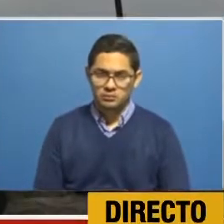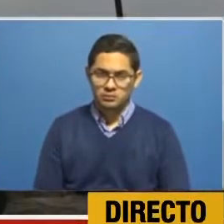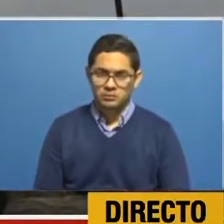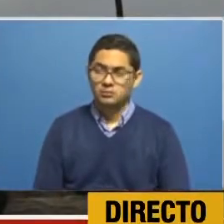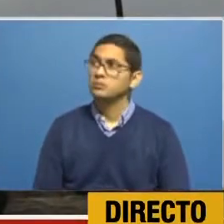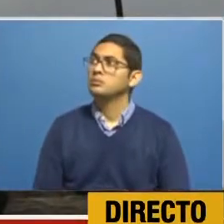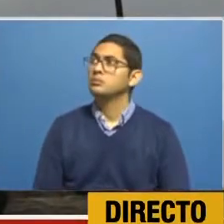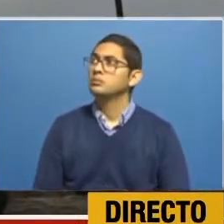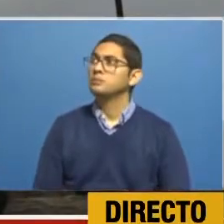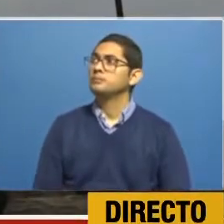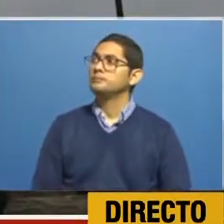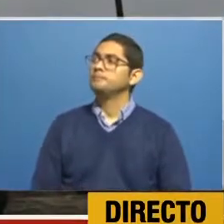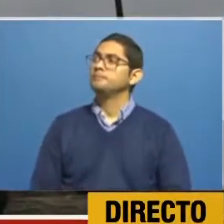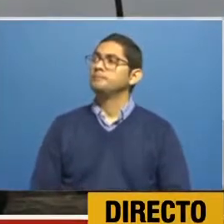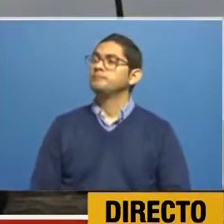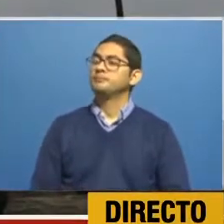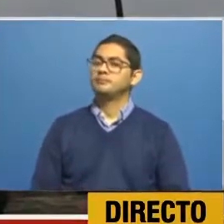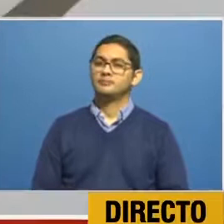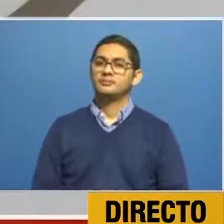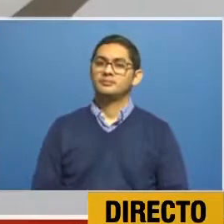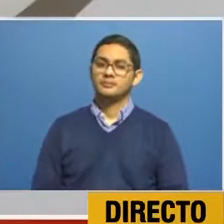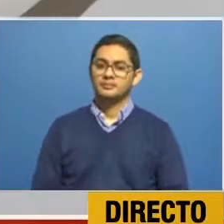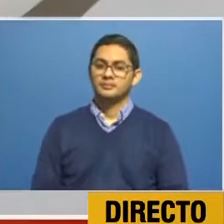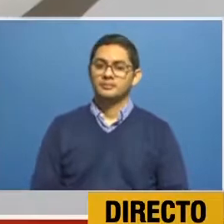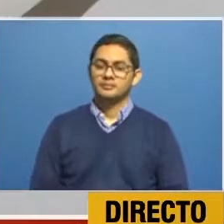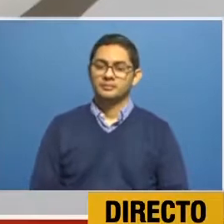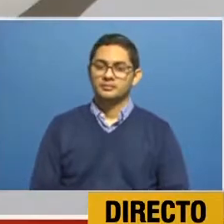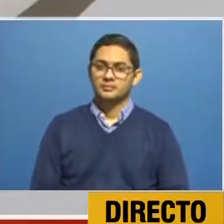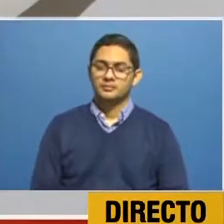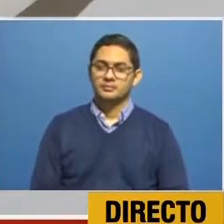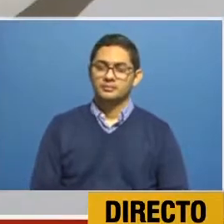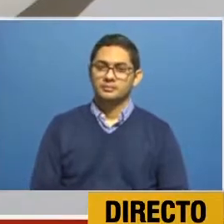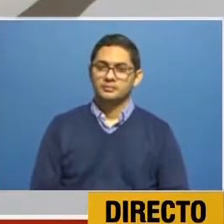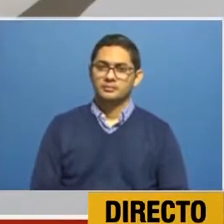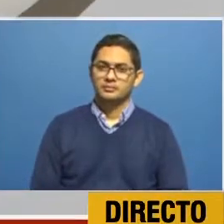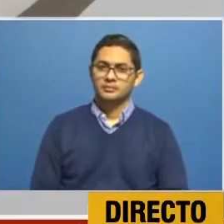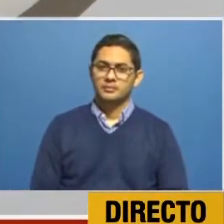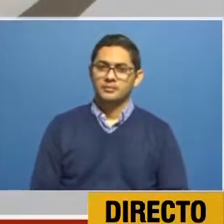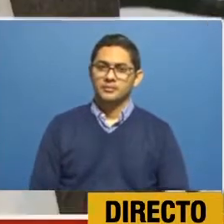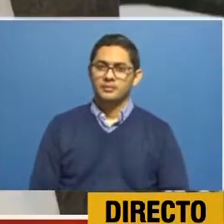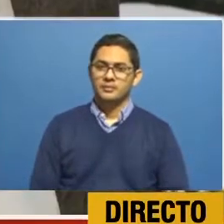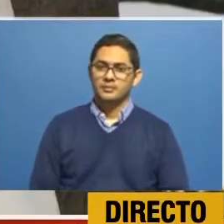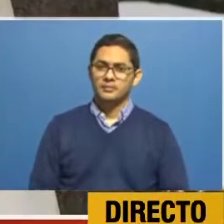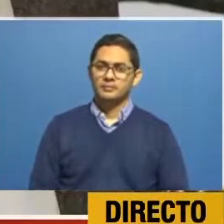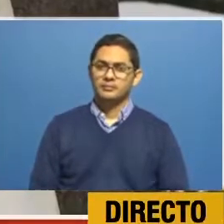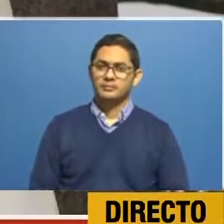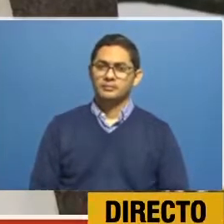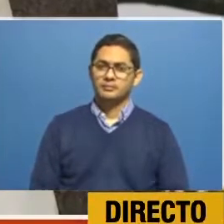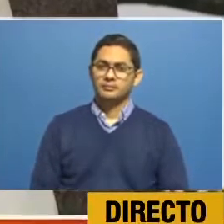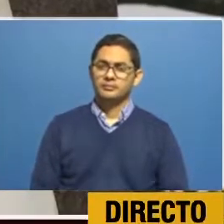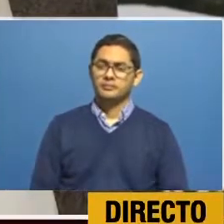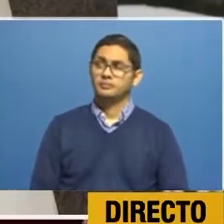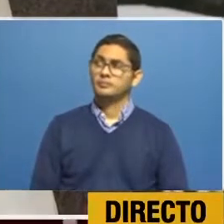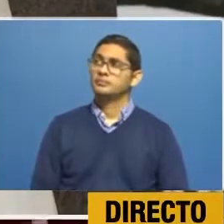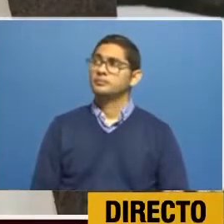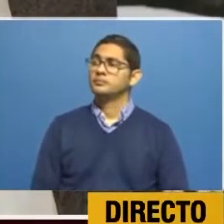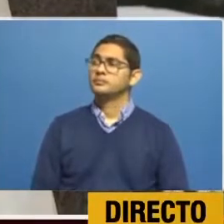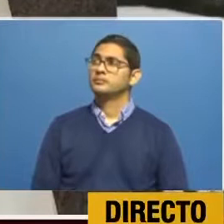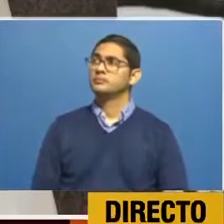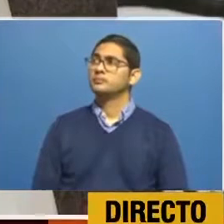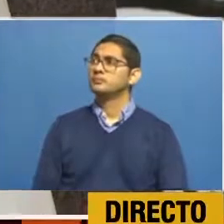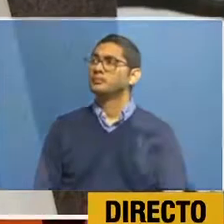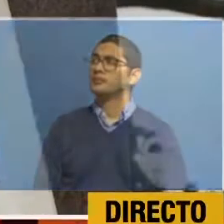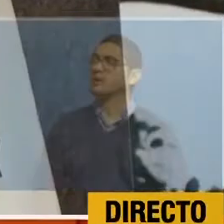Sí, wow, la verdad que sí. Desde el Ministerio de Educación, el antiguo